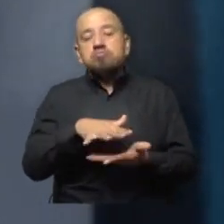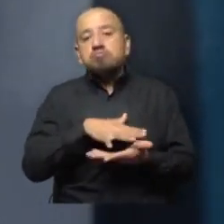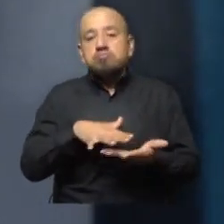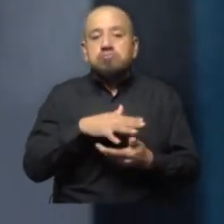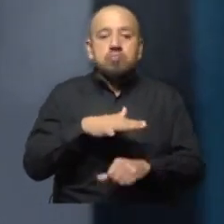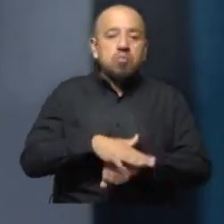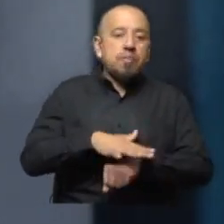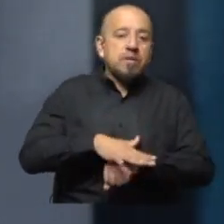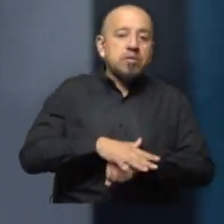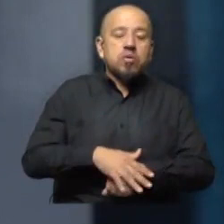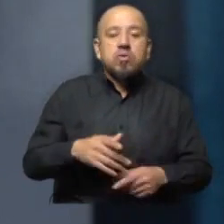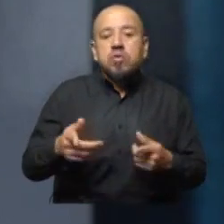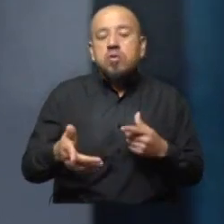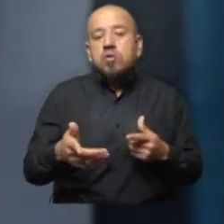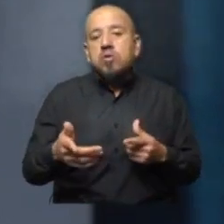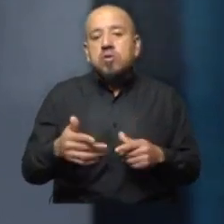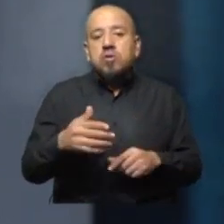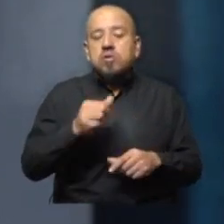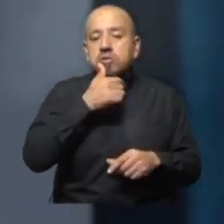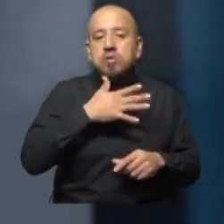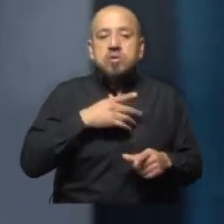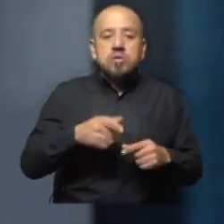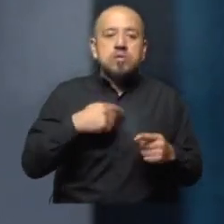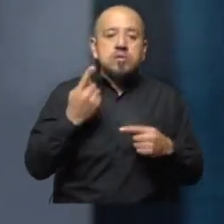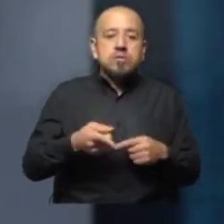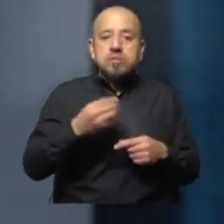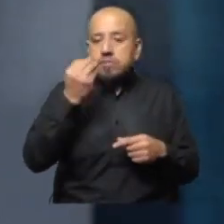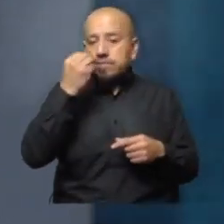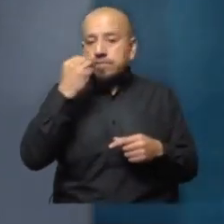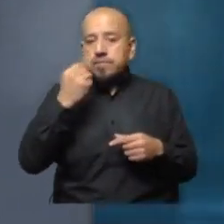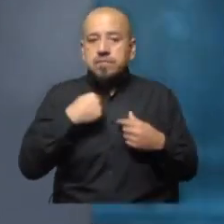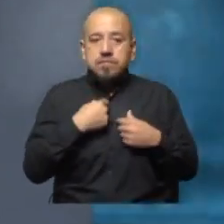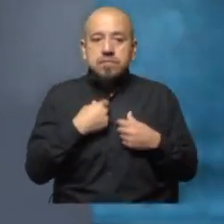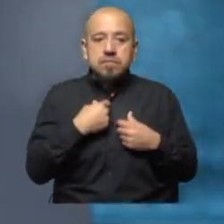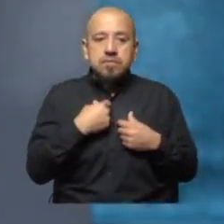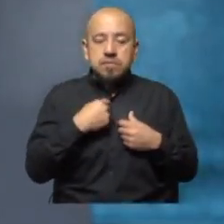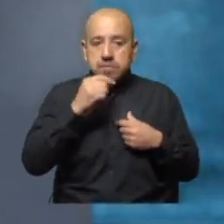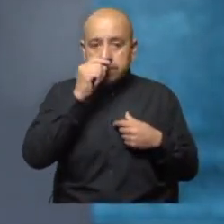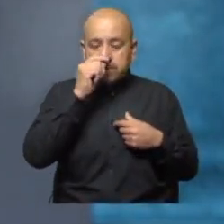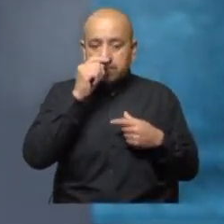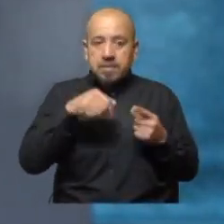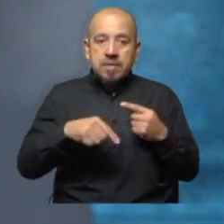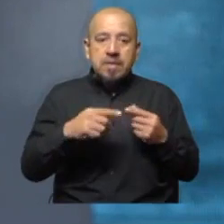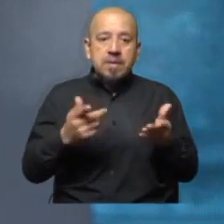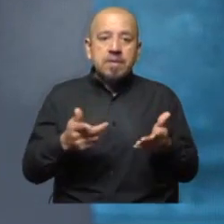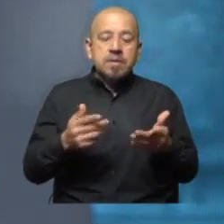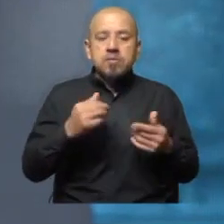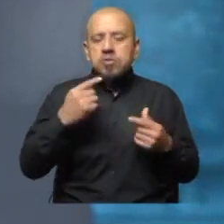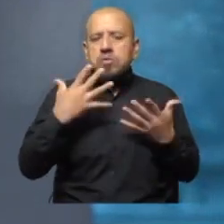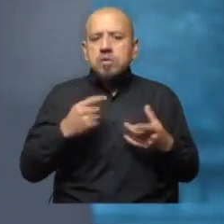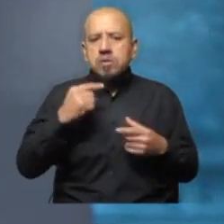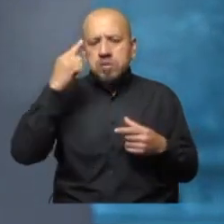y después está la discusión respecto a lo nutricional yo soy una enfermiza una nerd de entender